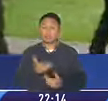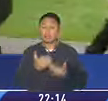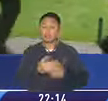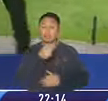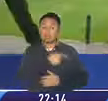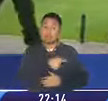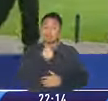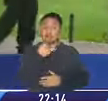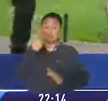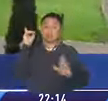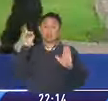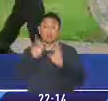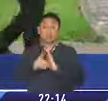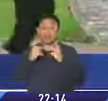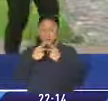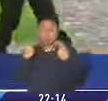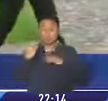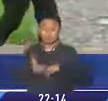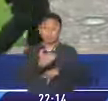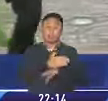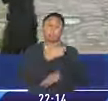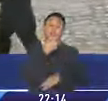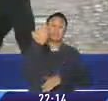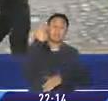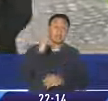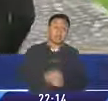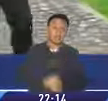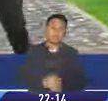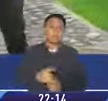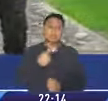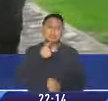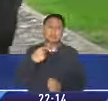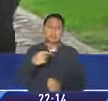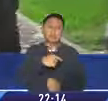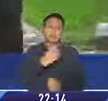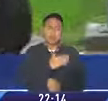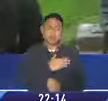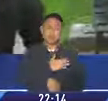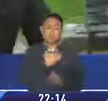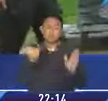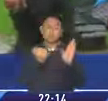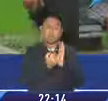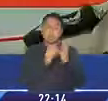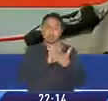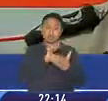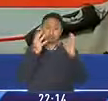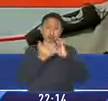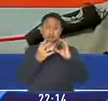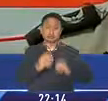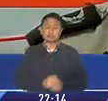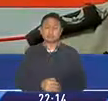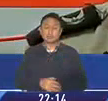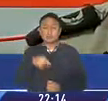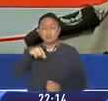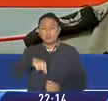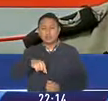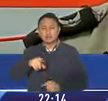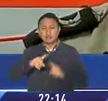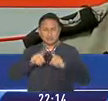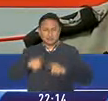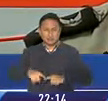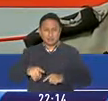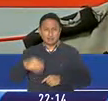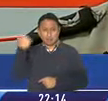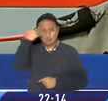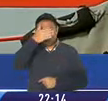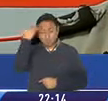denuncia pública que hiciera hace 15 días, donde supuestamente habrían suplantado su identidad para cometer una serie de